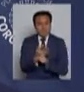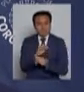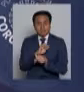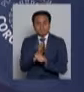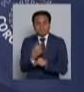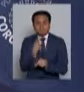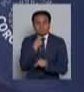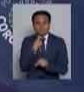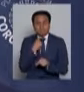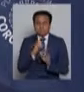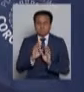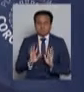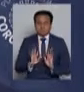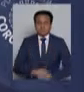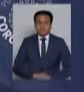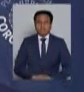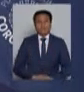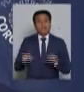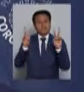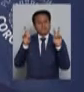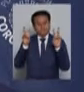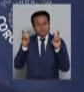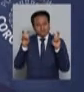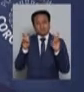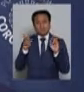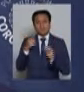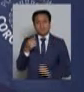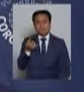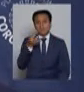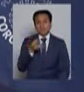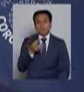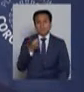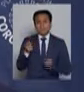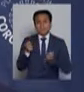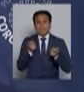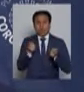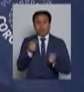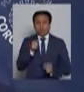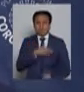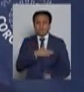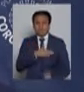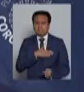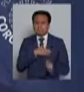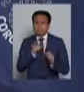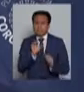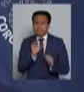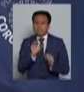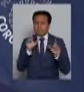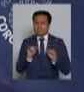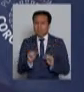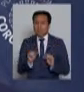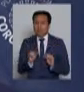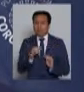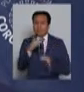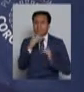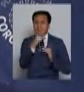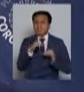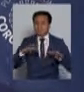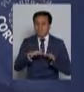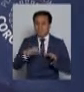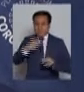test positivo. En relación al manejo compasivo o lo que se llama también limitación del